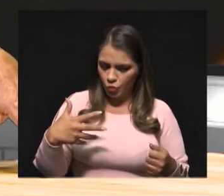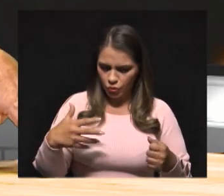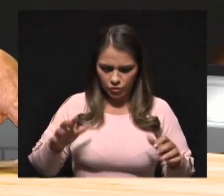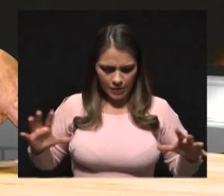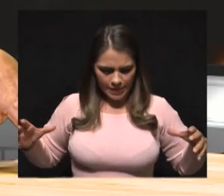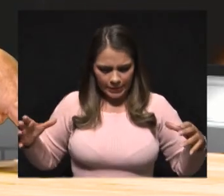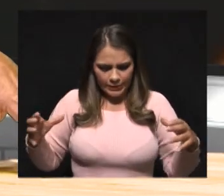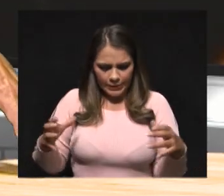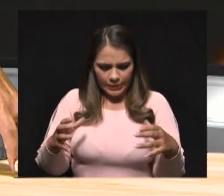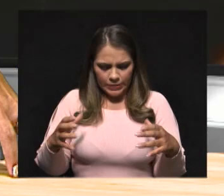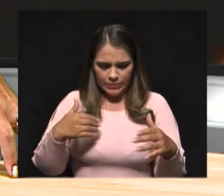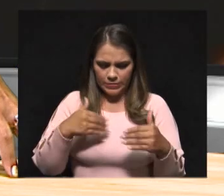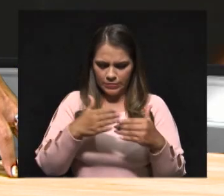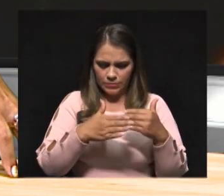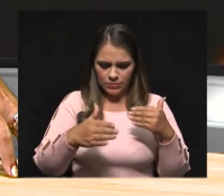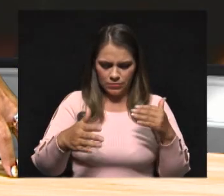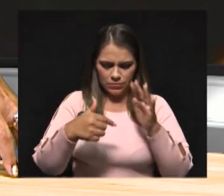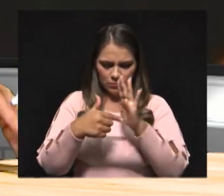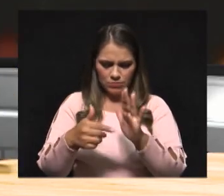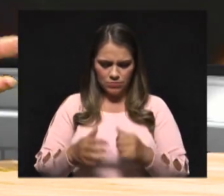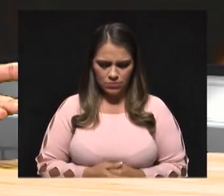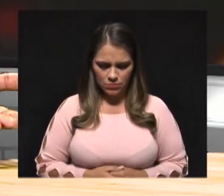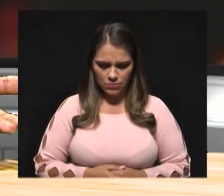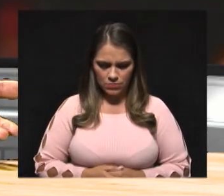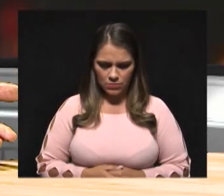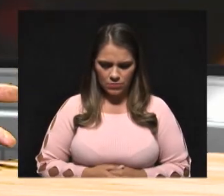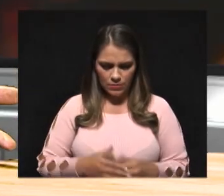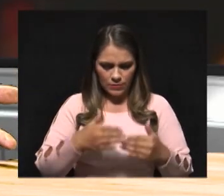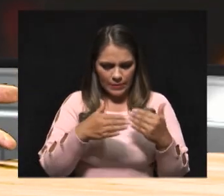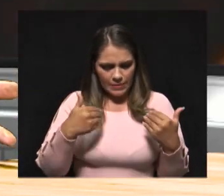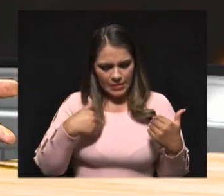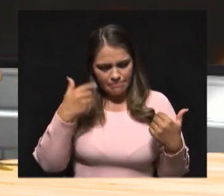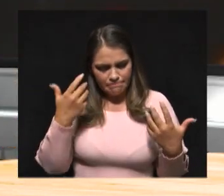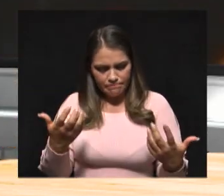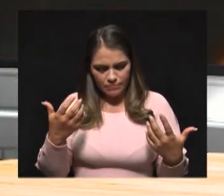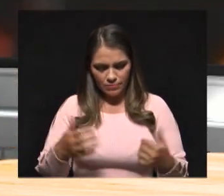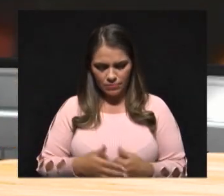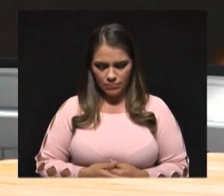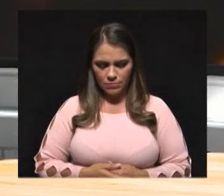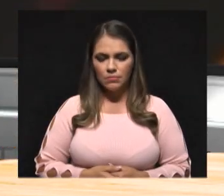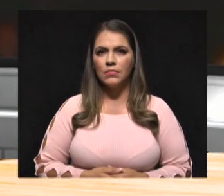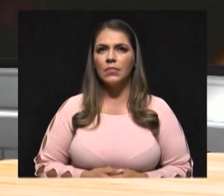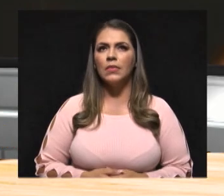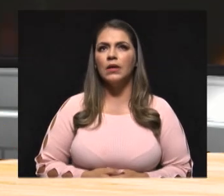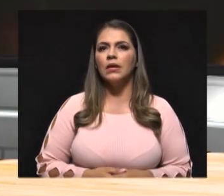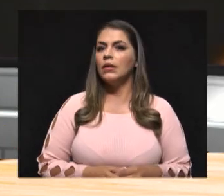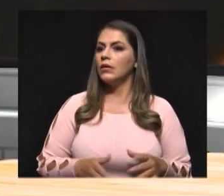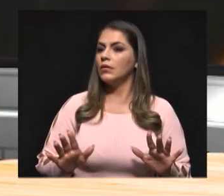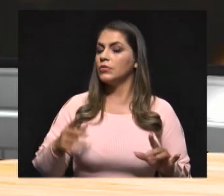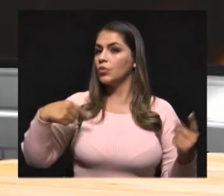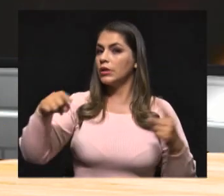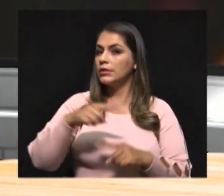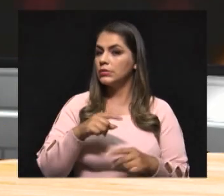realmente vives de eso toma las decisiones no nos puede darme de educar al turista el turista también necesitamos educar lo